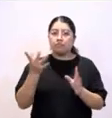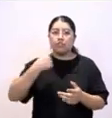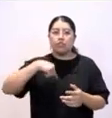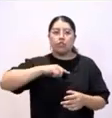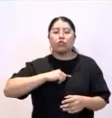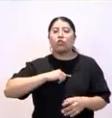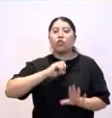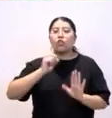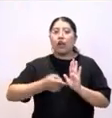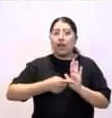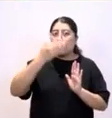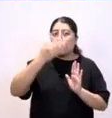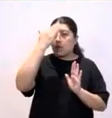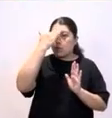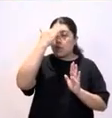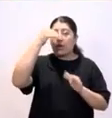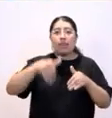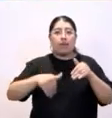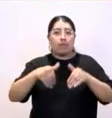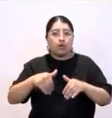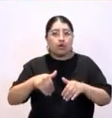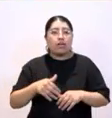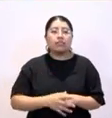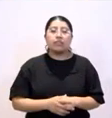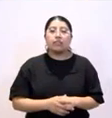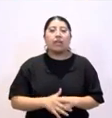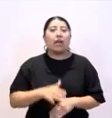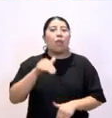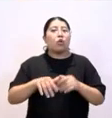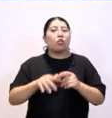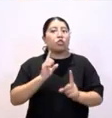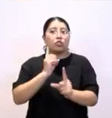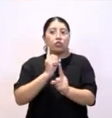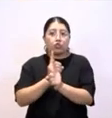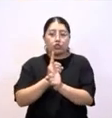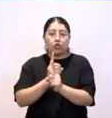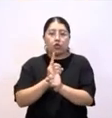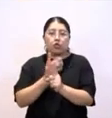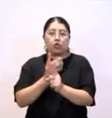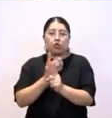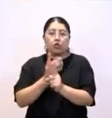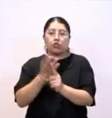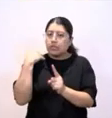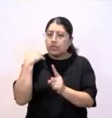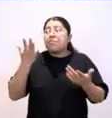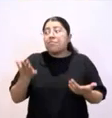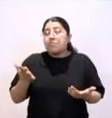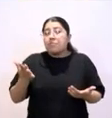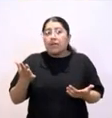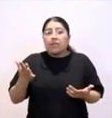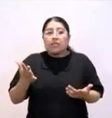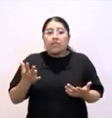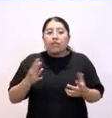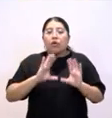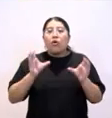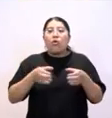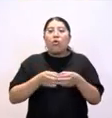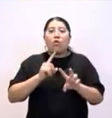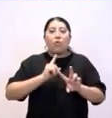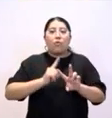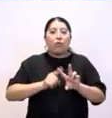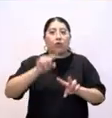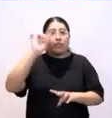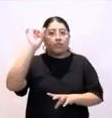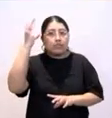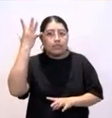de memoria democrática. Es verdad que con su voto contrario en su momento, pero también es verdad que el Grupo Parlamentario Vox planteó una